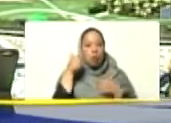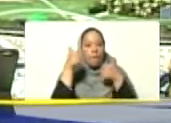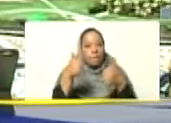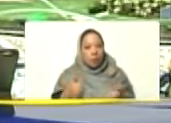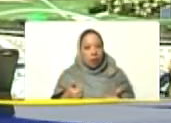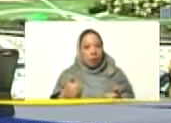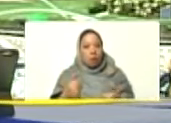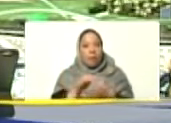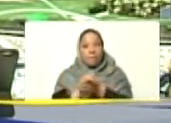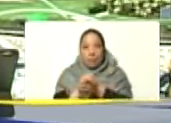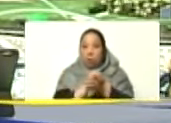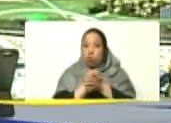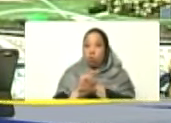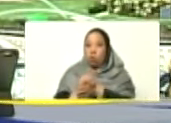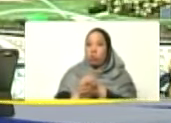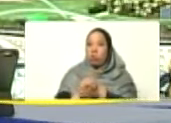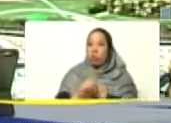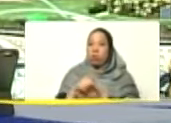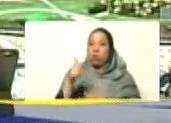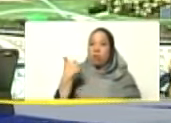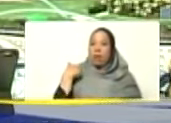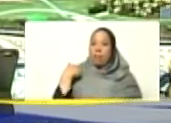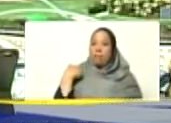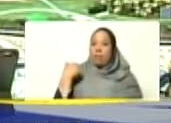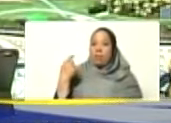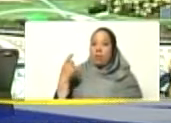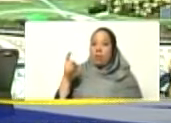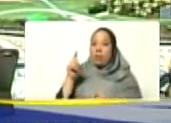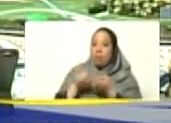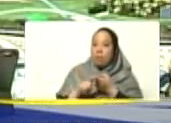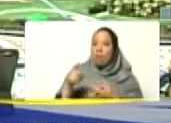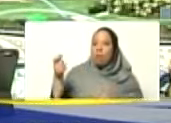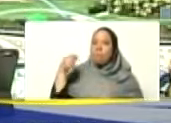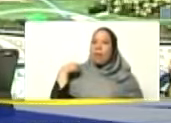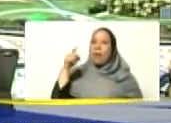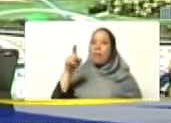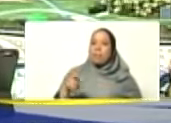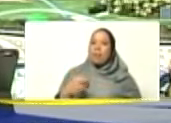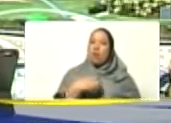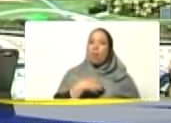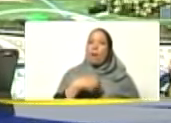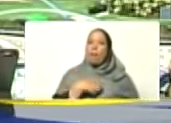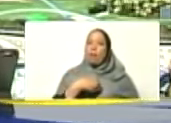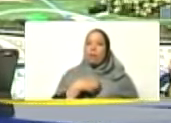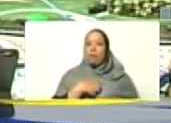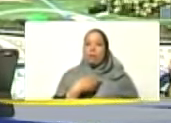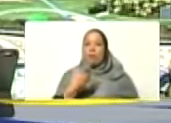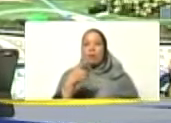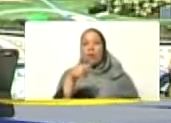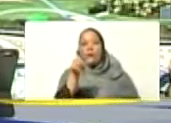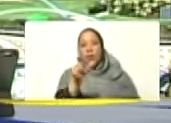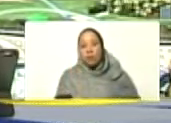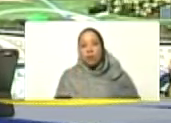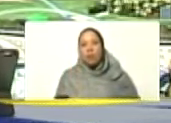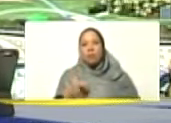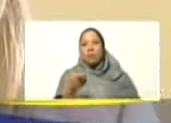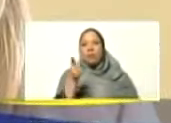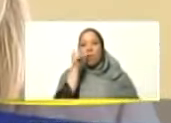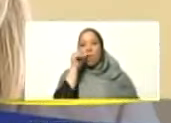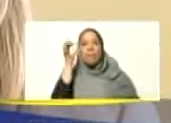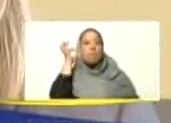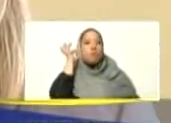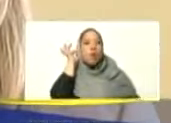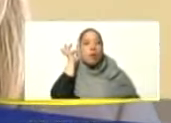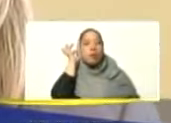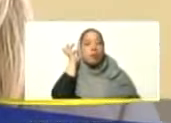Ah, Silvia, aquí están mis comadres, mi comadre Gabriela, mi comadre Yelitzi, mi comadre Magali.